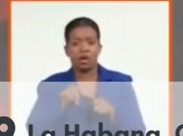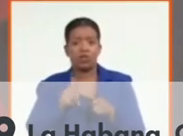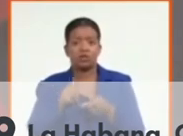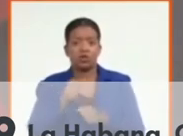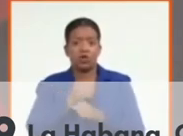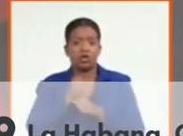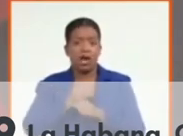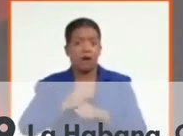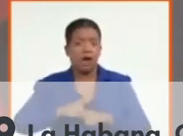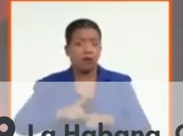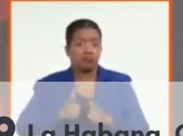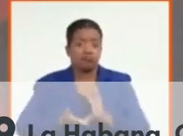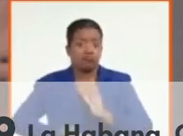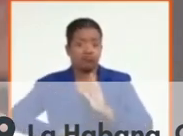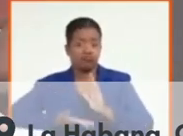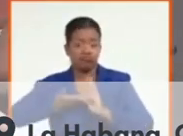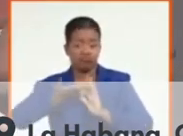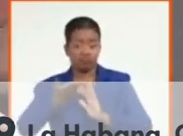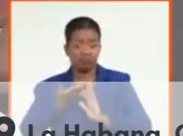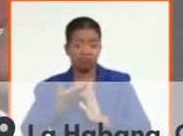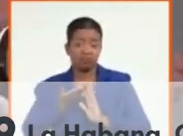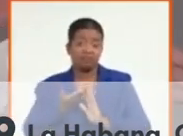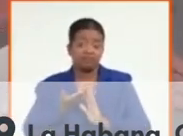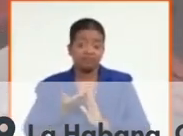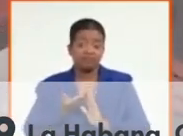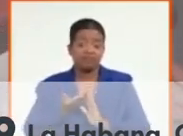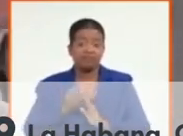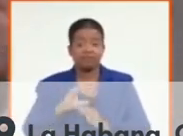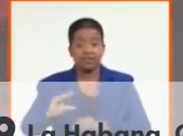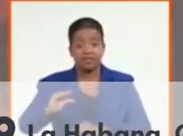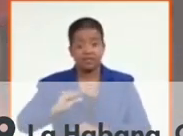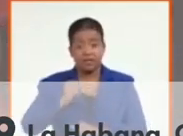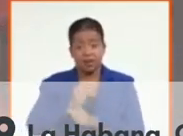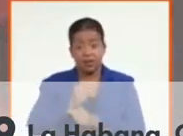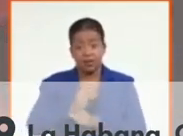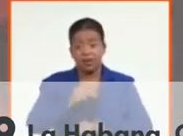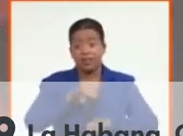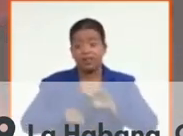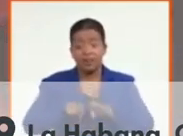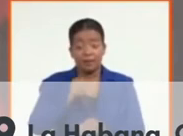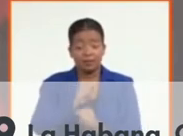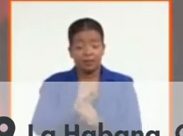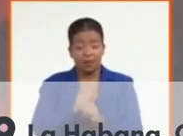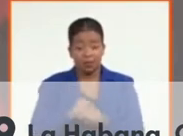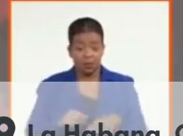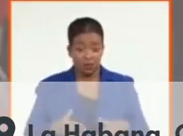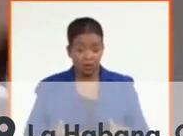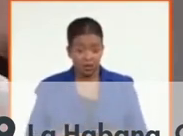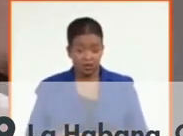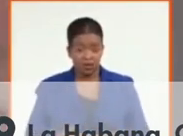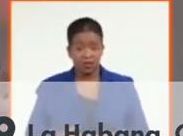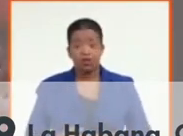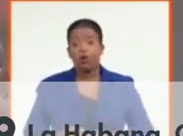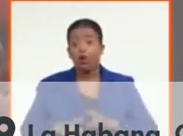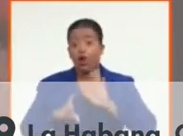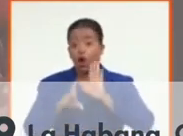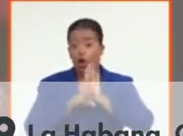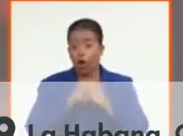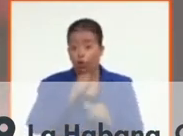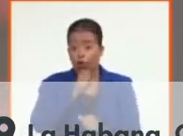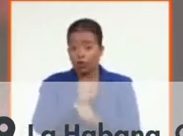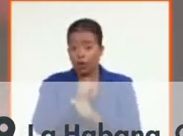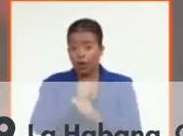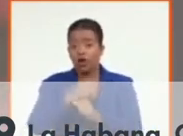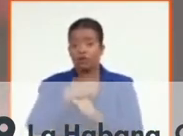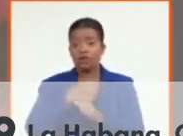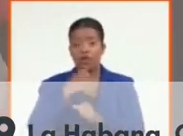trabajadores porque realmente están tienen de acuerdo a las garantías que están establecidas en el código de trabajo tiene hasta un mes